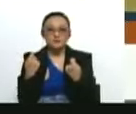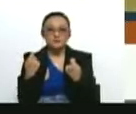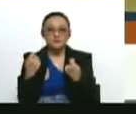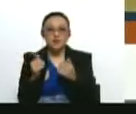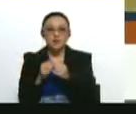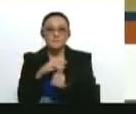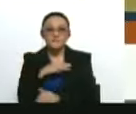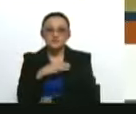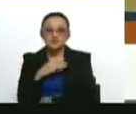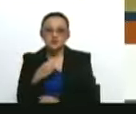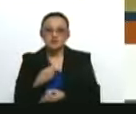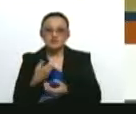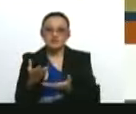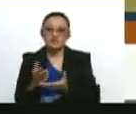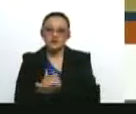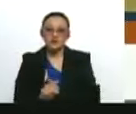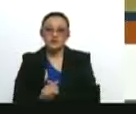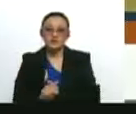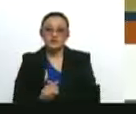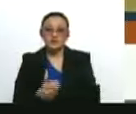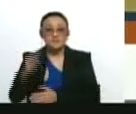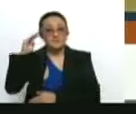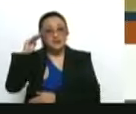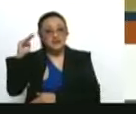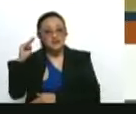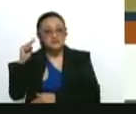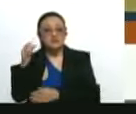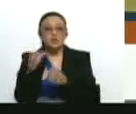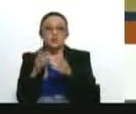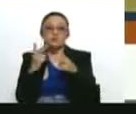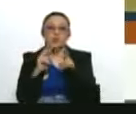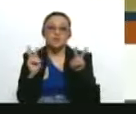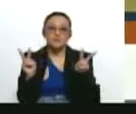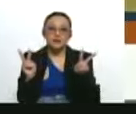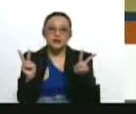la misión que se nos va a dar. Entonces sería milicia, cuadrantes de paz,